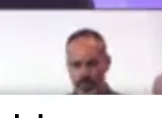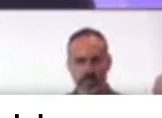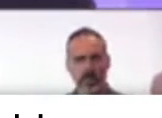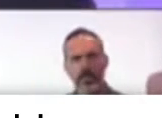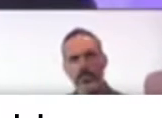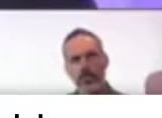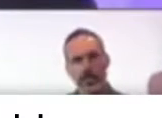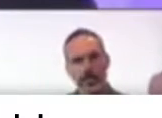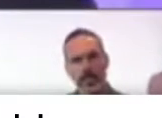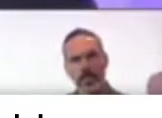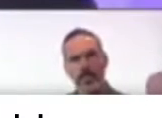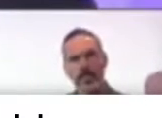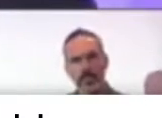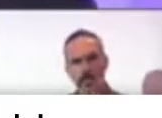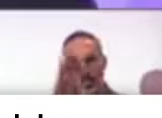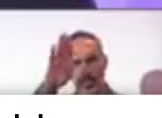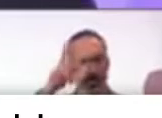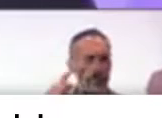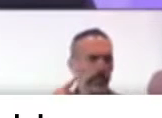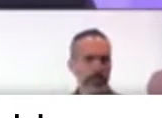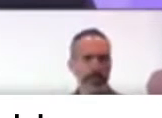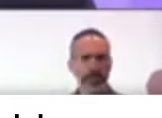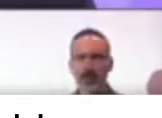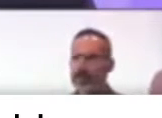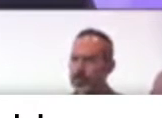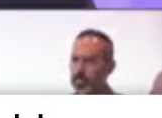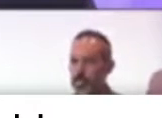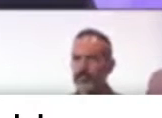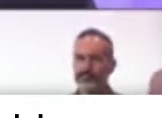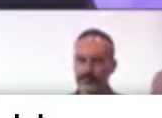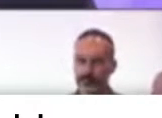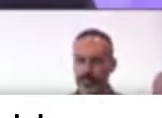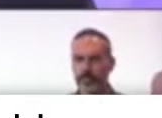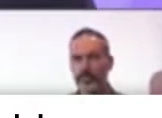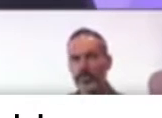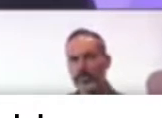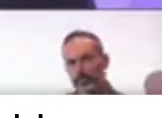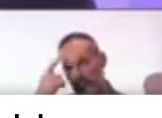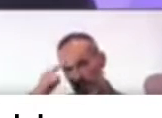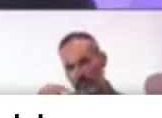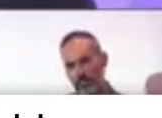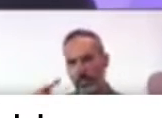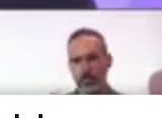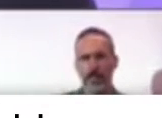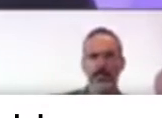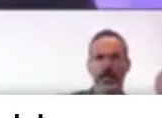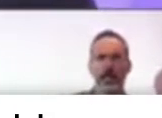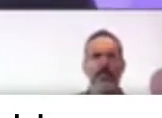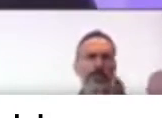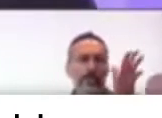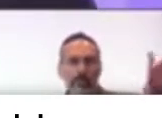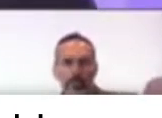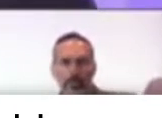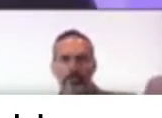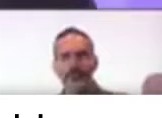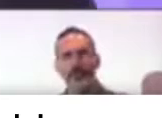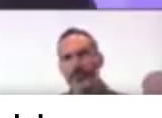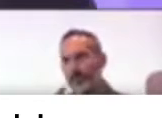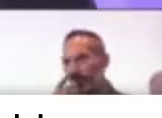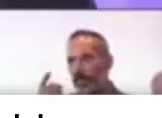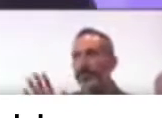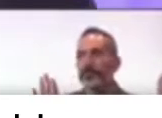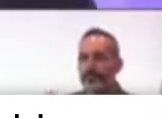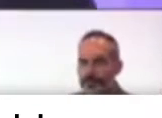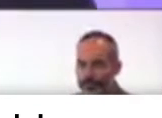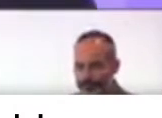municipal, corrigiendo el rumbo de Puebla. Y para quienes me preguntan acerca del futuro, les digo que los